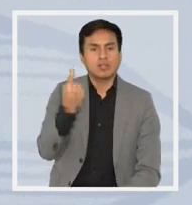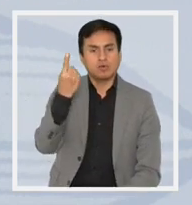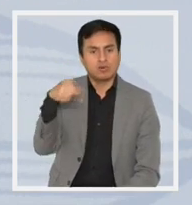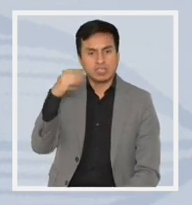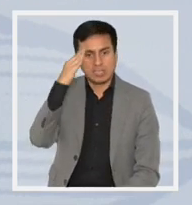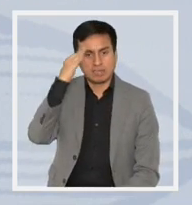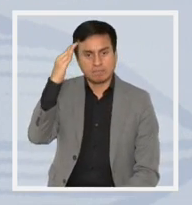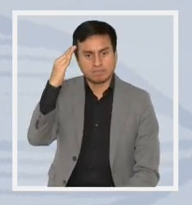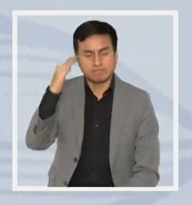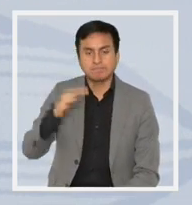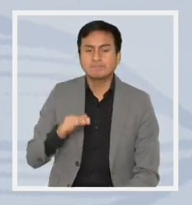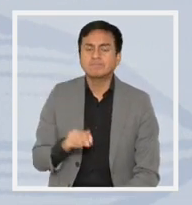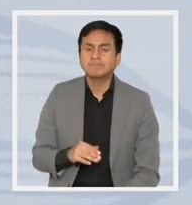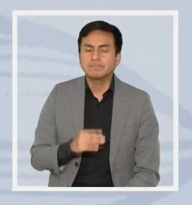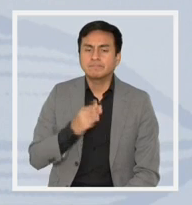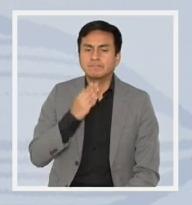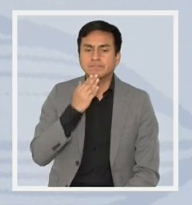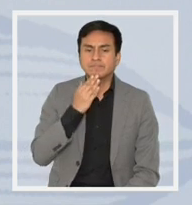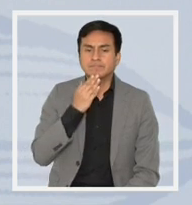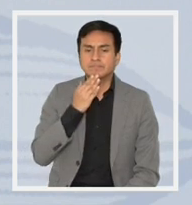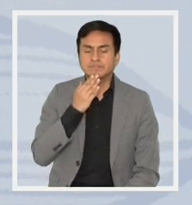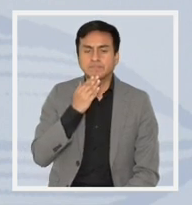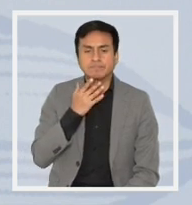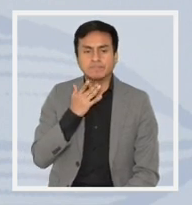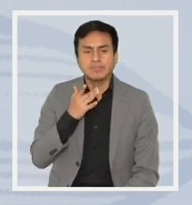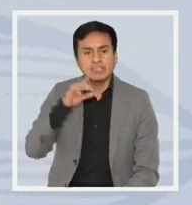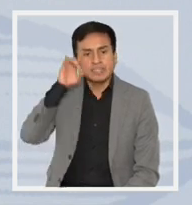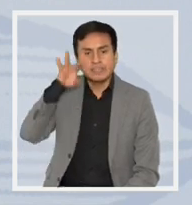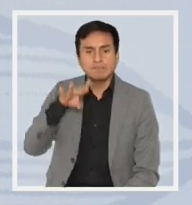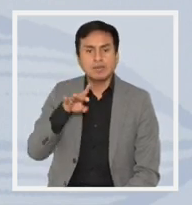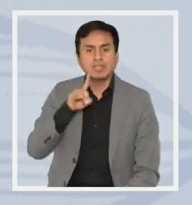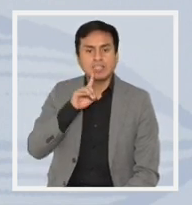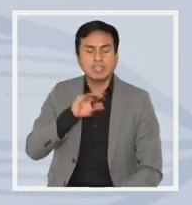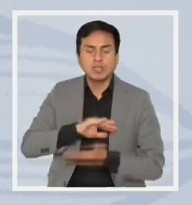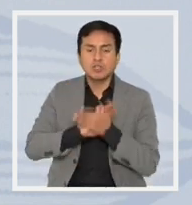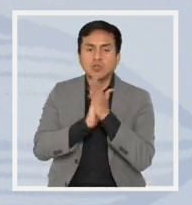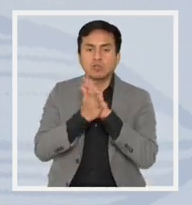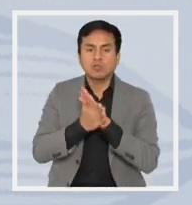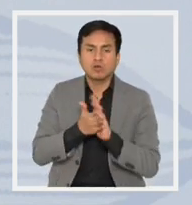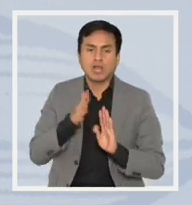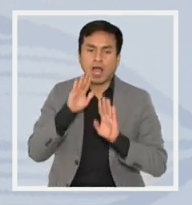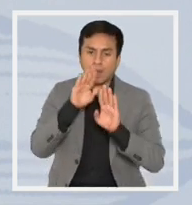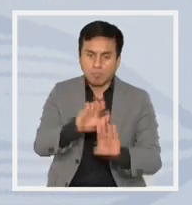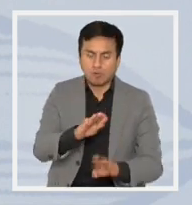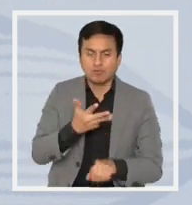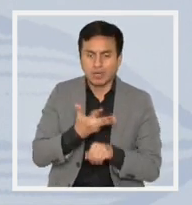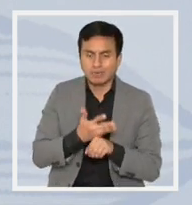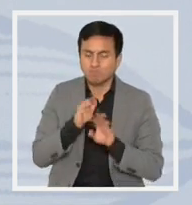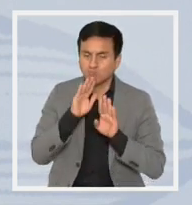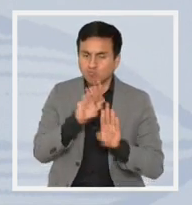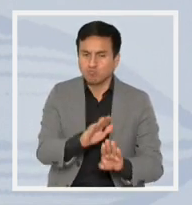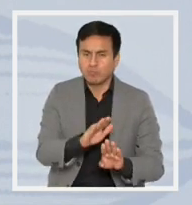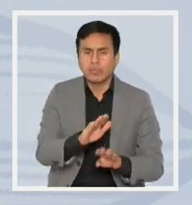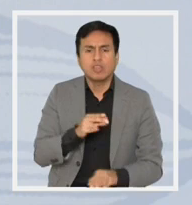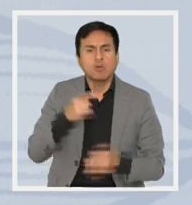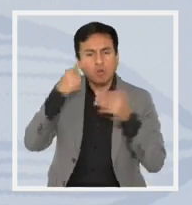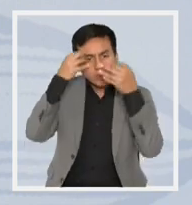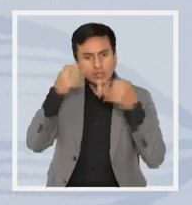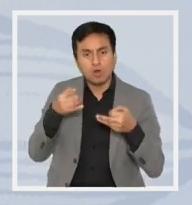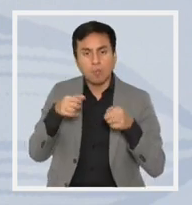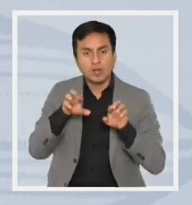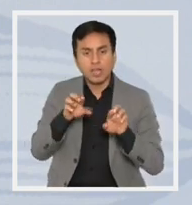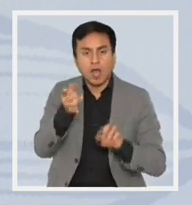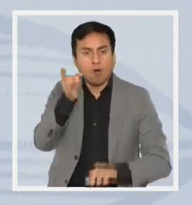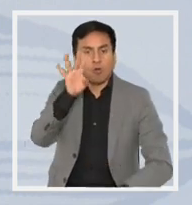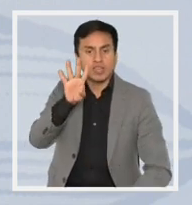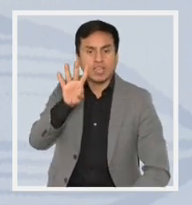día y a que sepan que cuentan con todo mi apoyo. Estoy convencido de que tenemos una